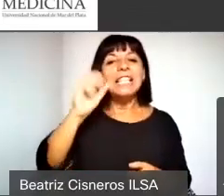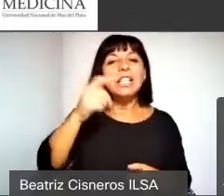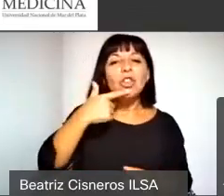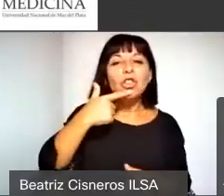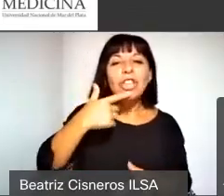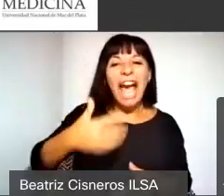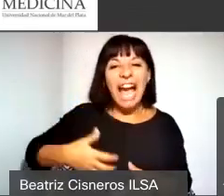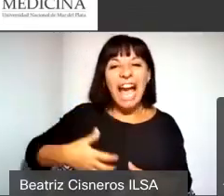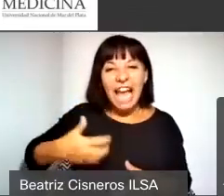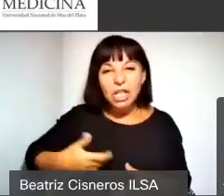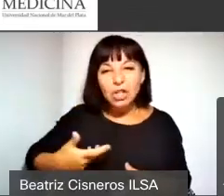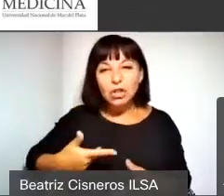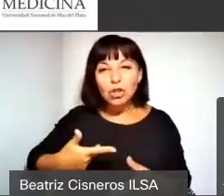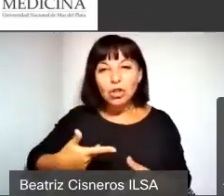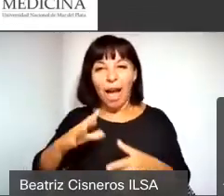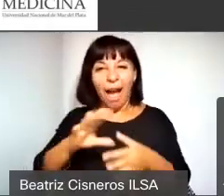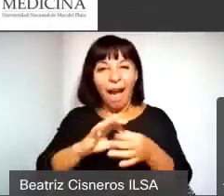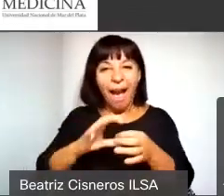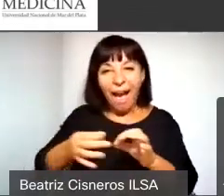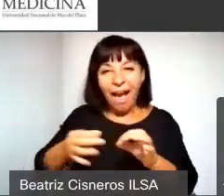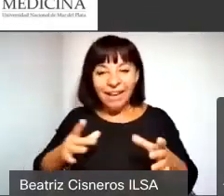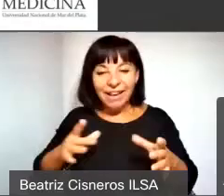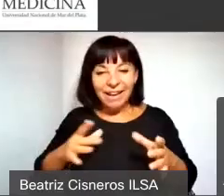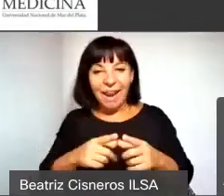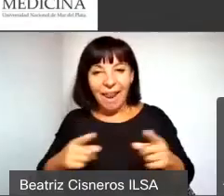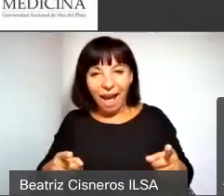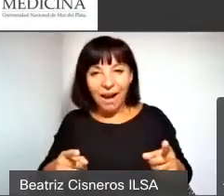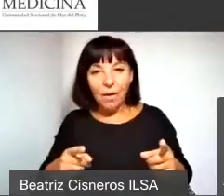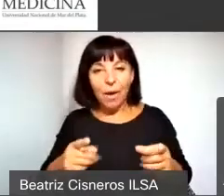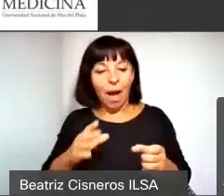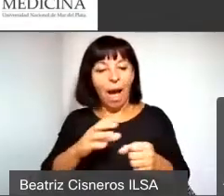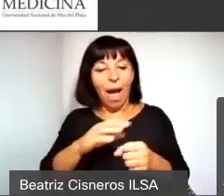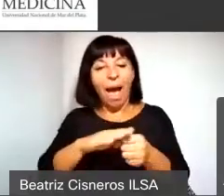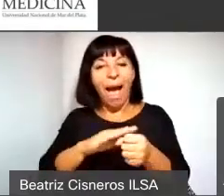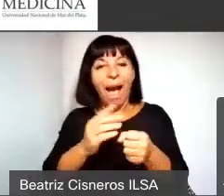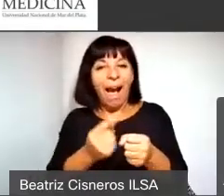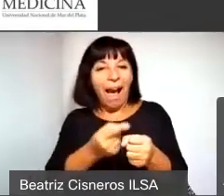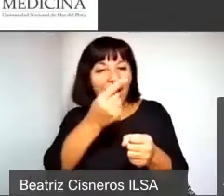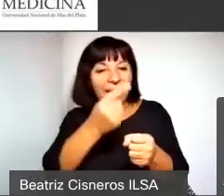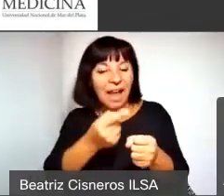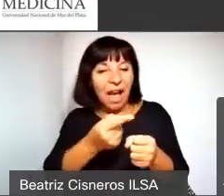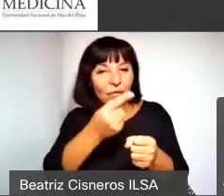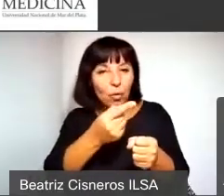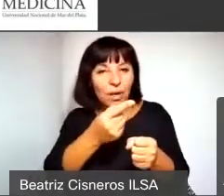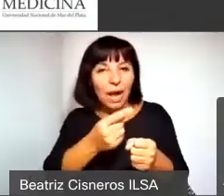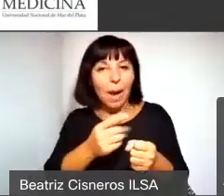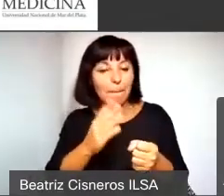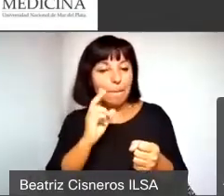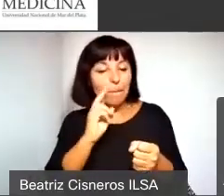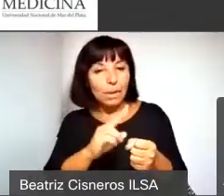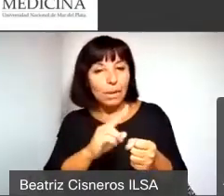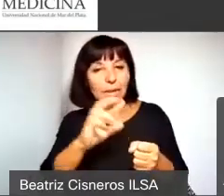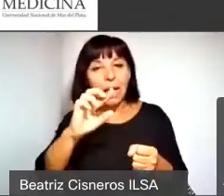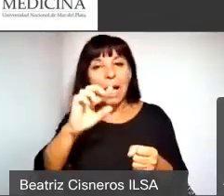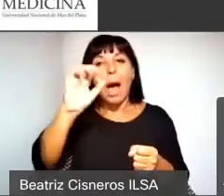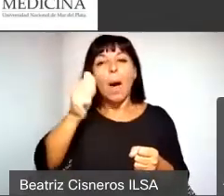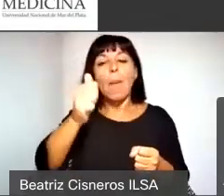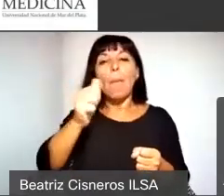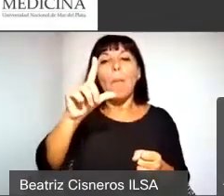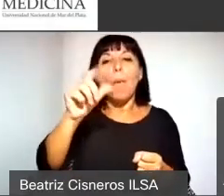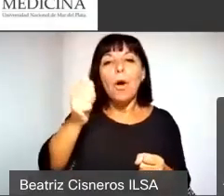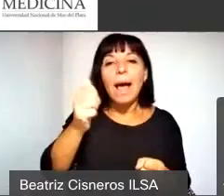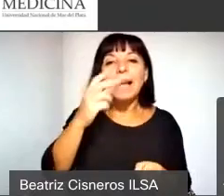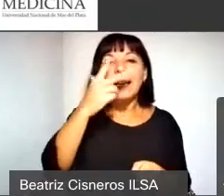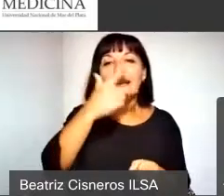La cabeza que apunta hacia afuera, hacia el exterior de la célula o hacia el interior de la misma, que es polar y que es